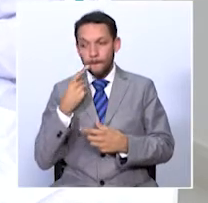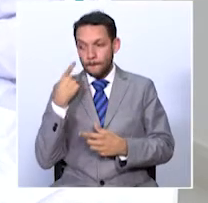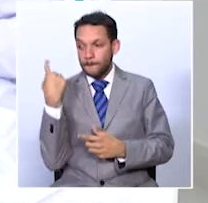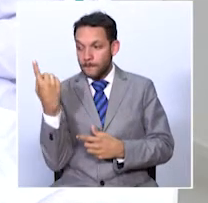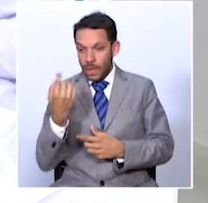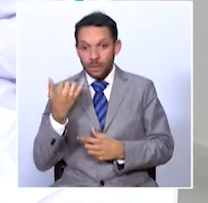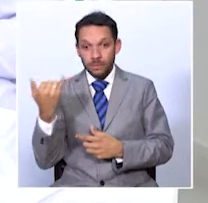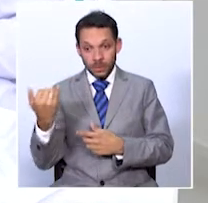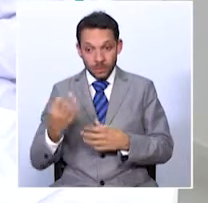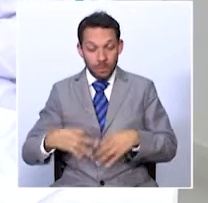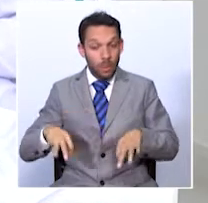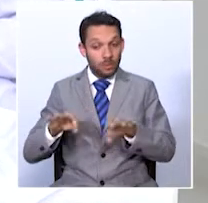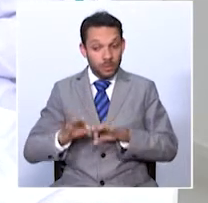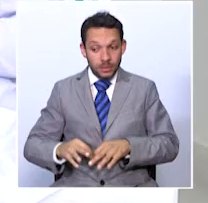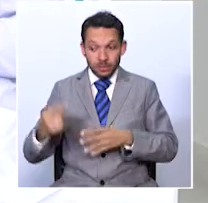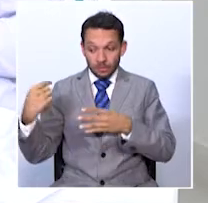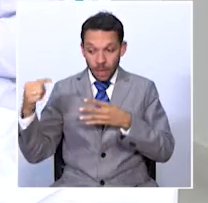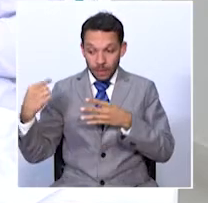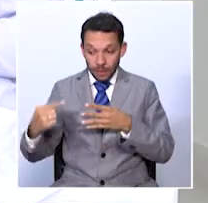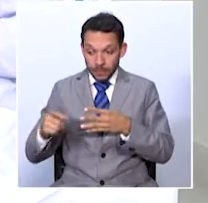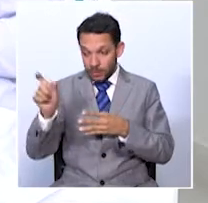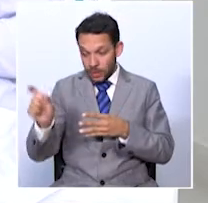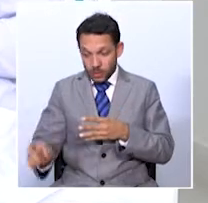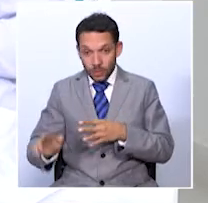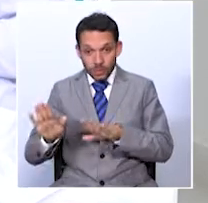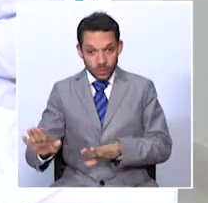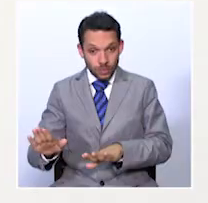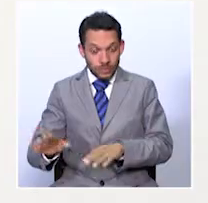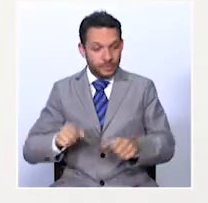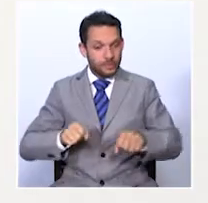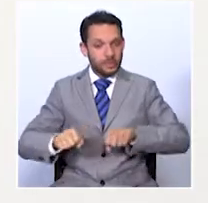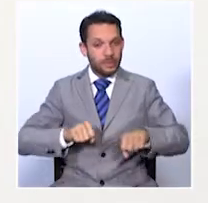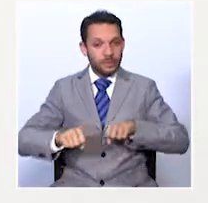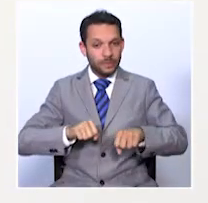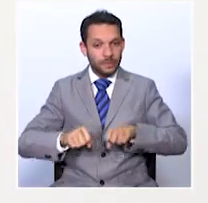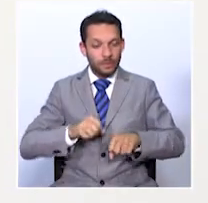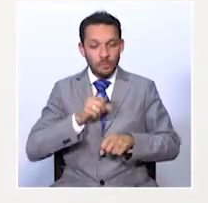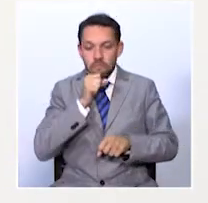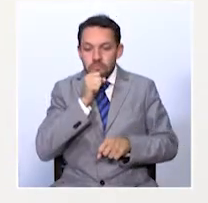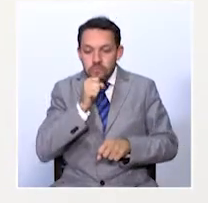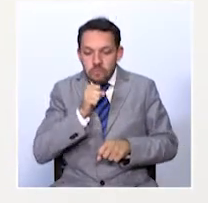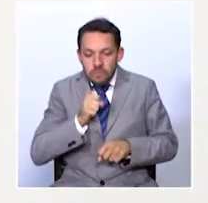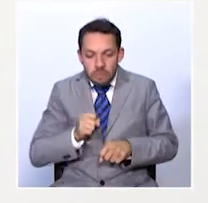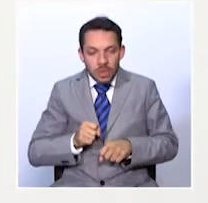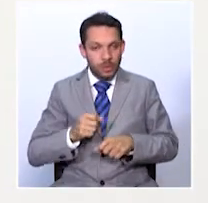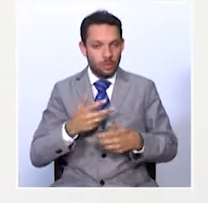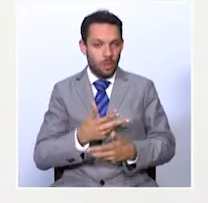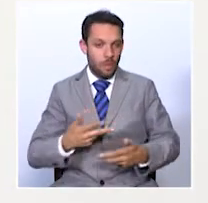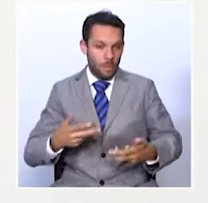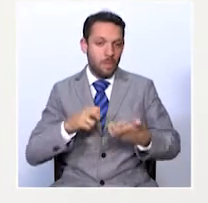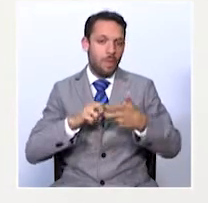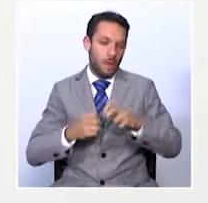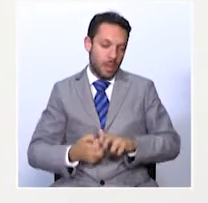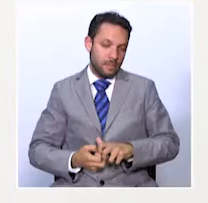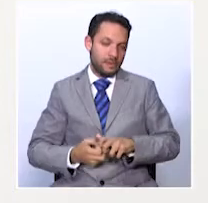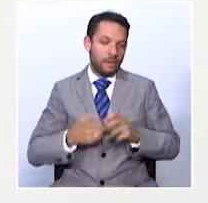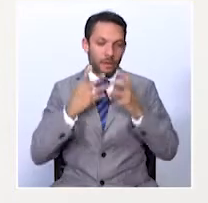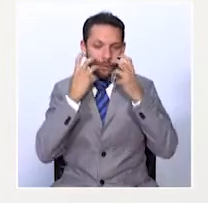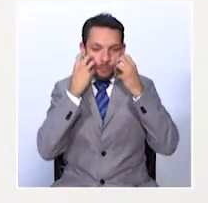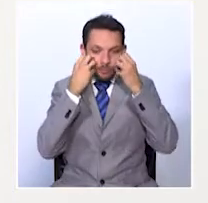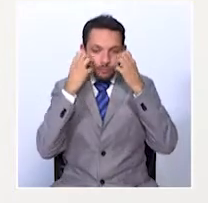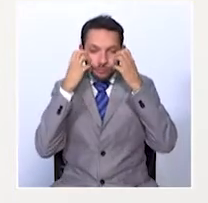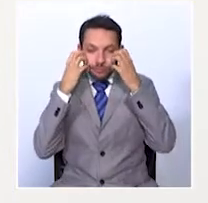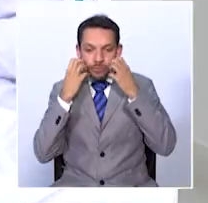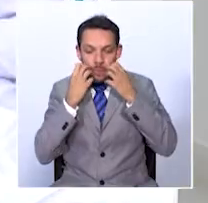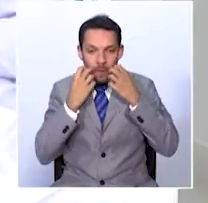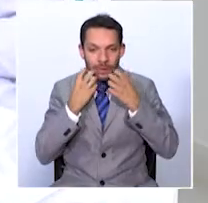las razones por las cuales uno puede acelerar el envejecimiento. Entonces, hay personas que tienen todos